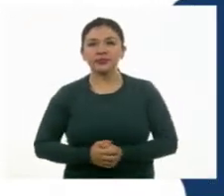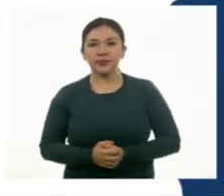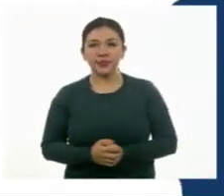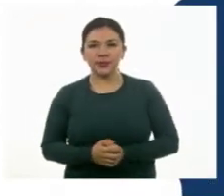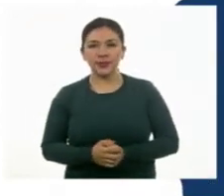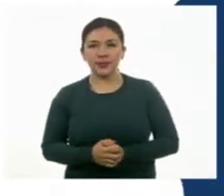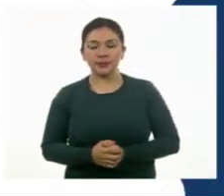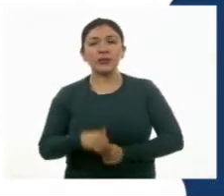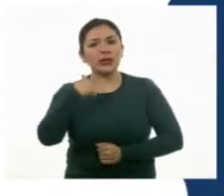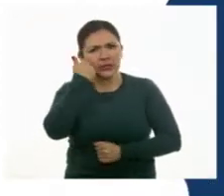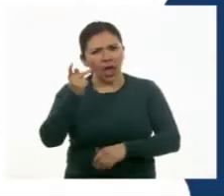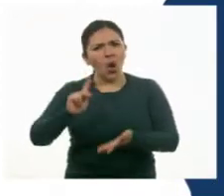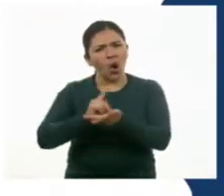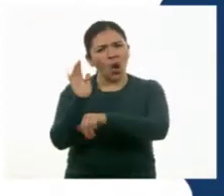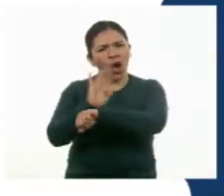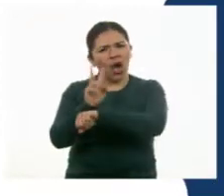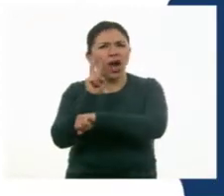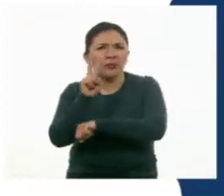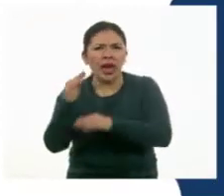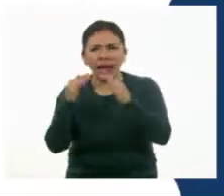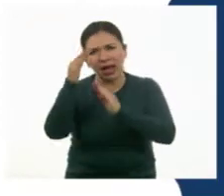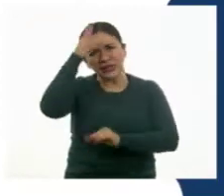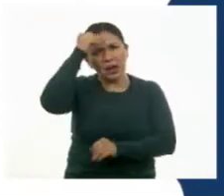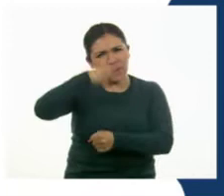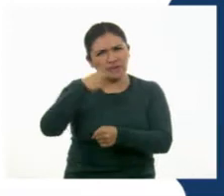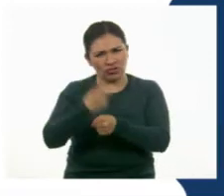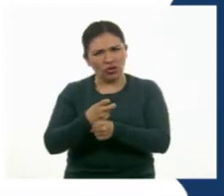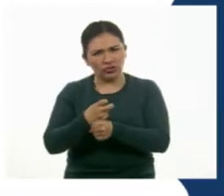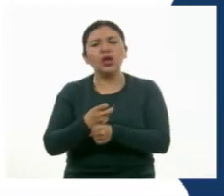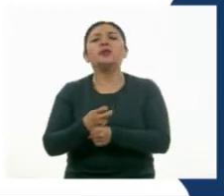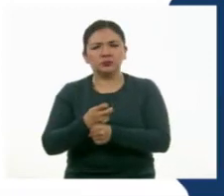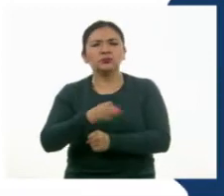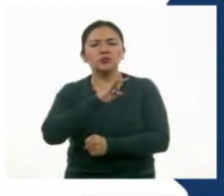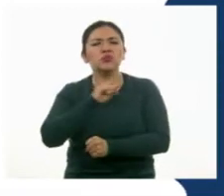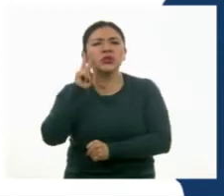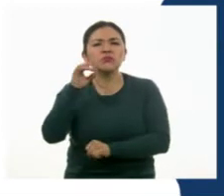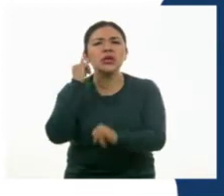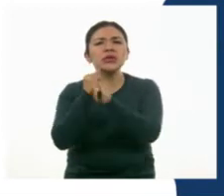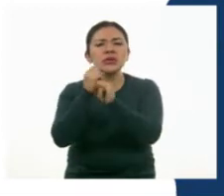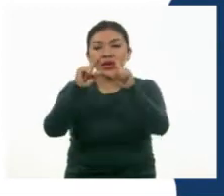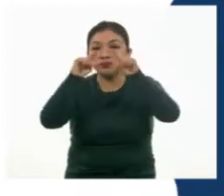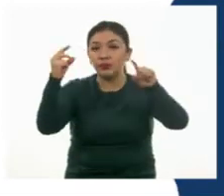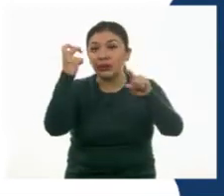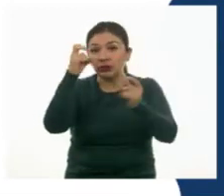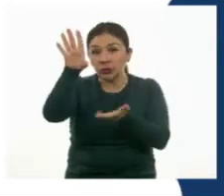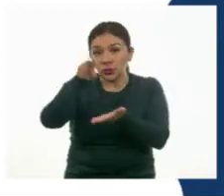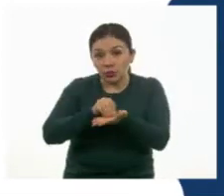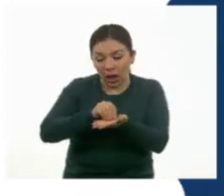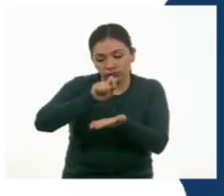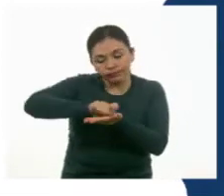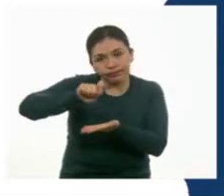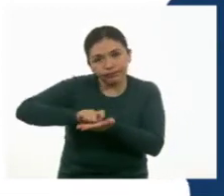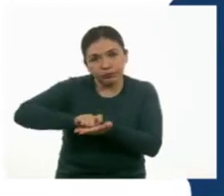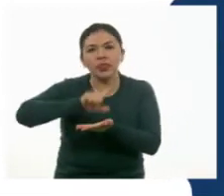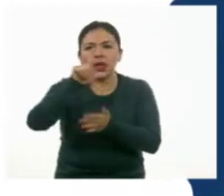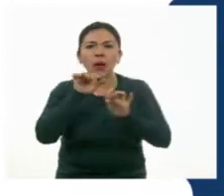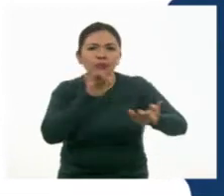conalitech.cep.gov.mx. Si quieres volver a ver los programas de Aprende en Casa, los puedes encontrar en la siguiente liga: